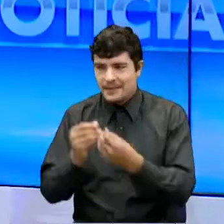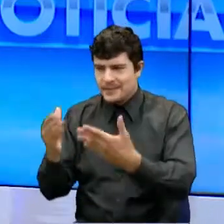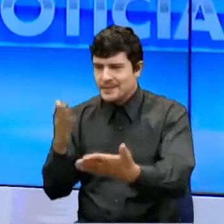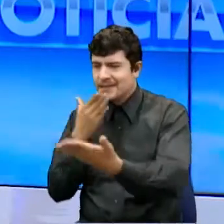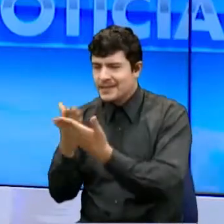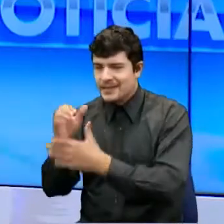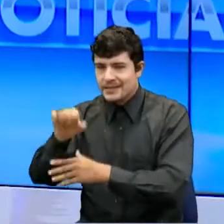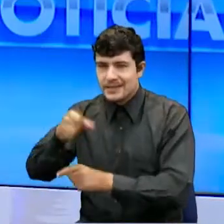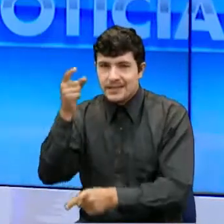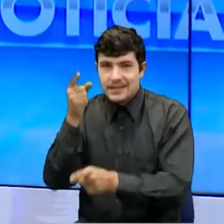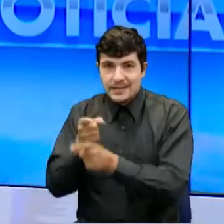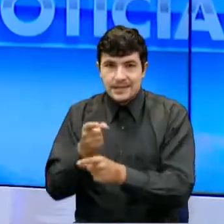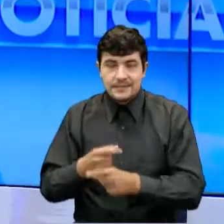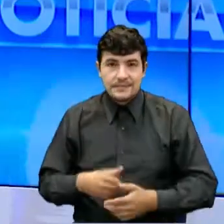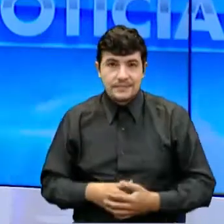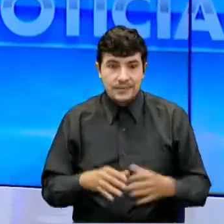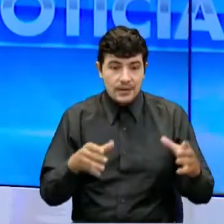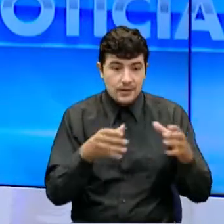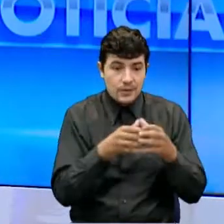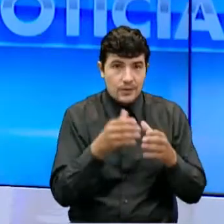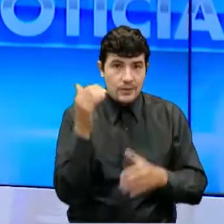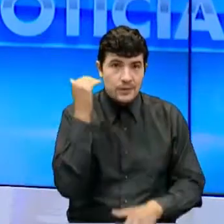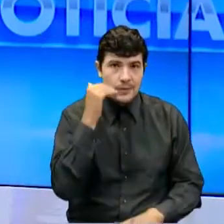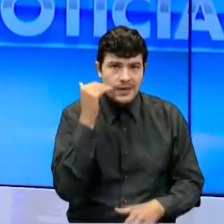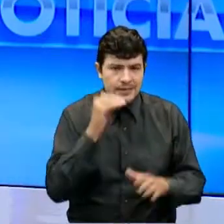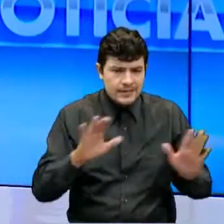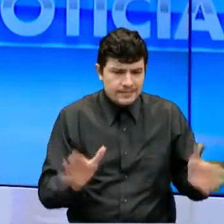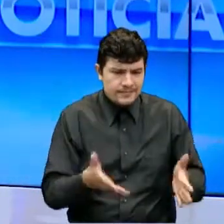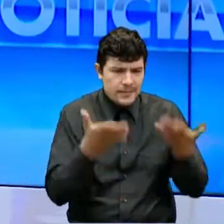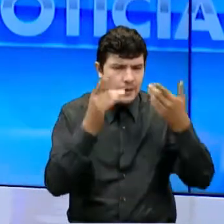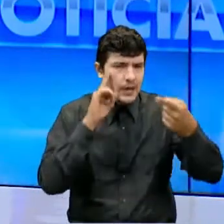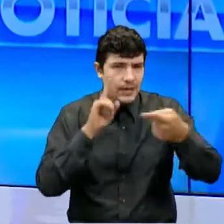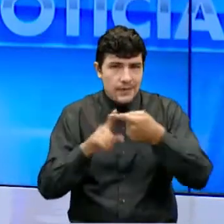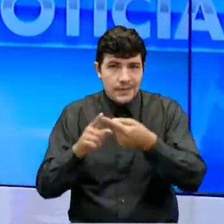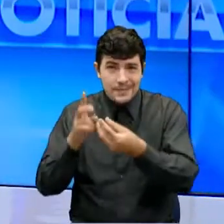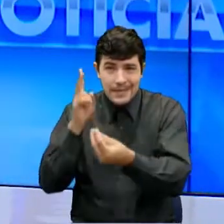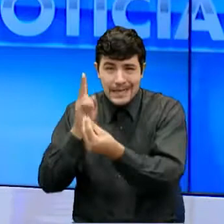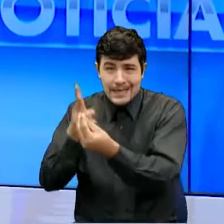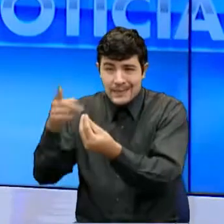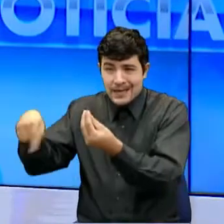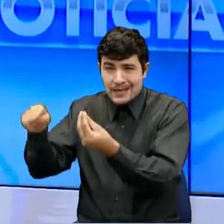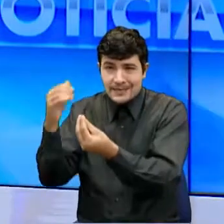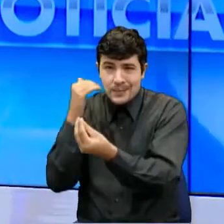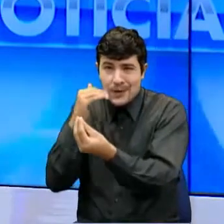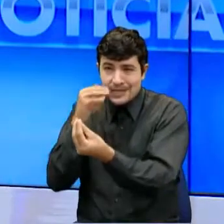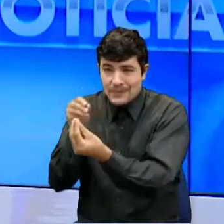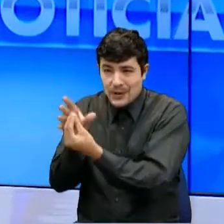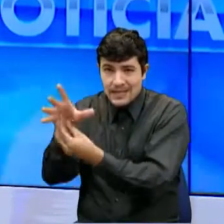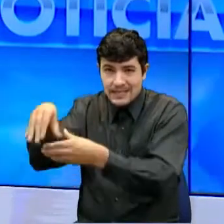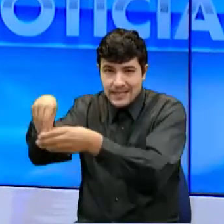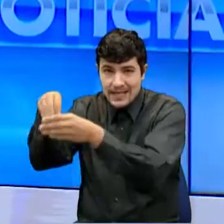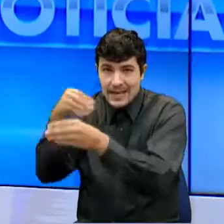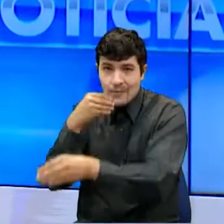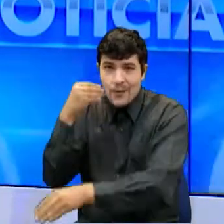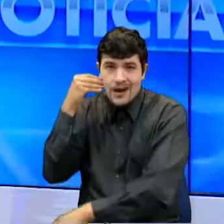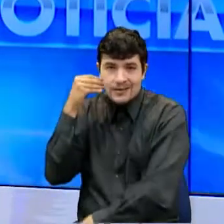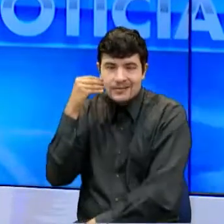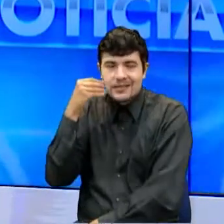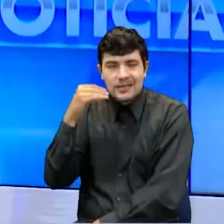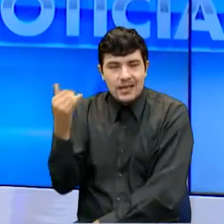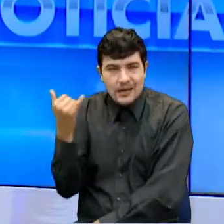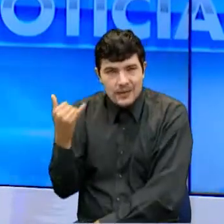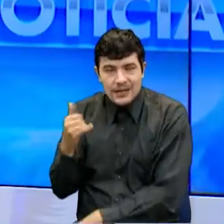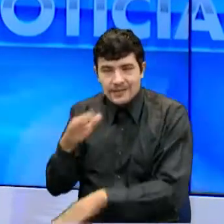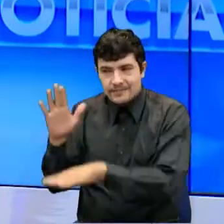un grupo de emprendedoras del municipio de lebrija busca que las mujeres víctimas de maltrato intrafamiliar conozca las rutas de atención para exponer su caso iniciar con